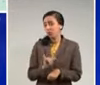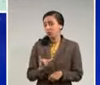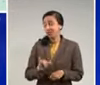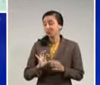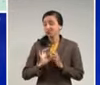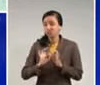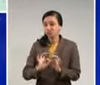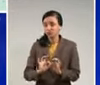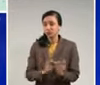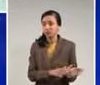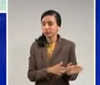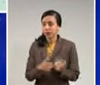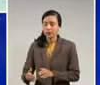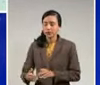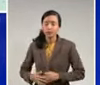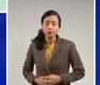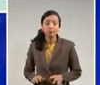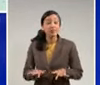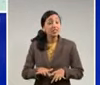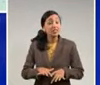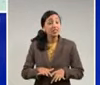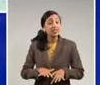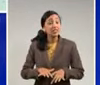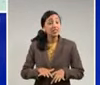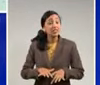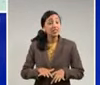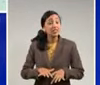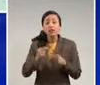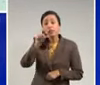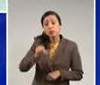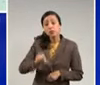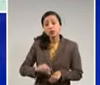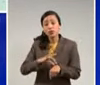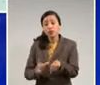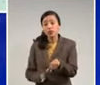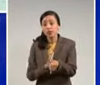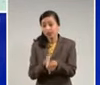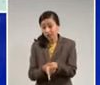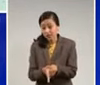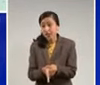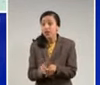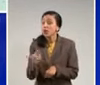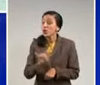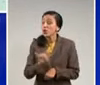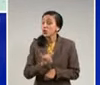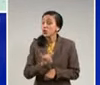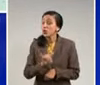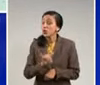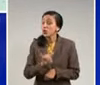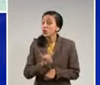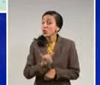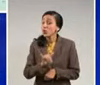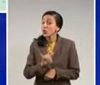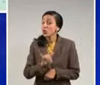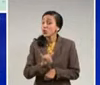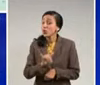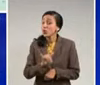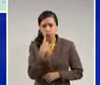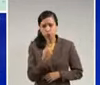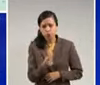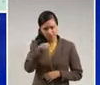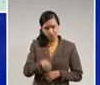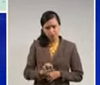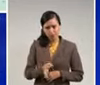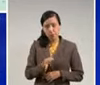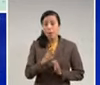Comportamiento de la incidencia y de los fallecidos, lo podemos ver aquí. En el